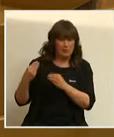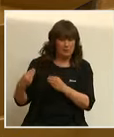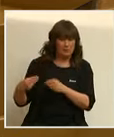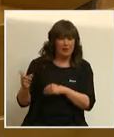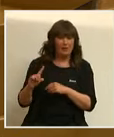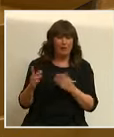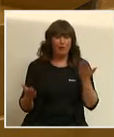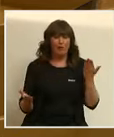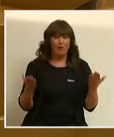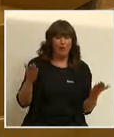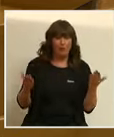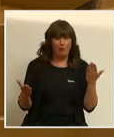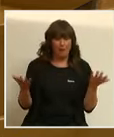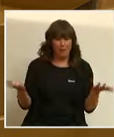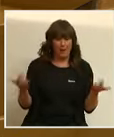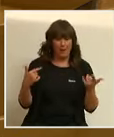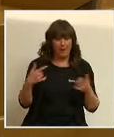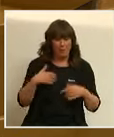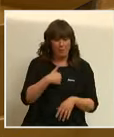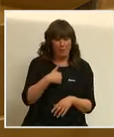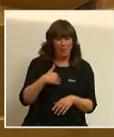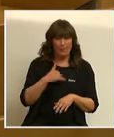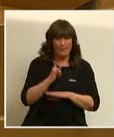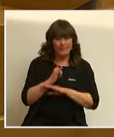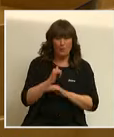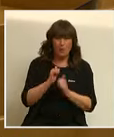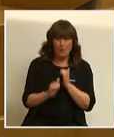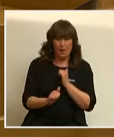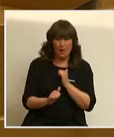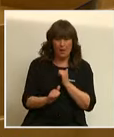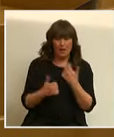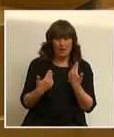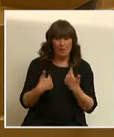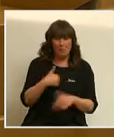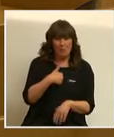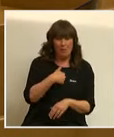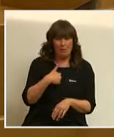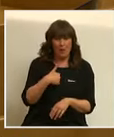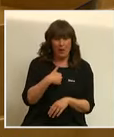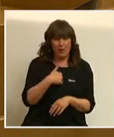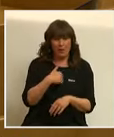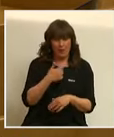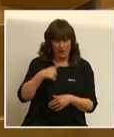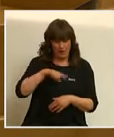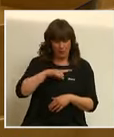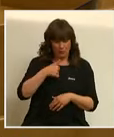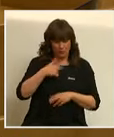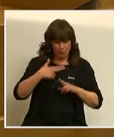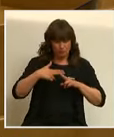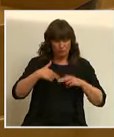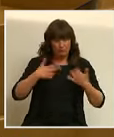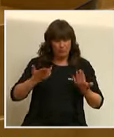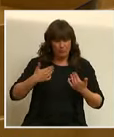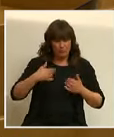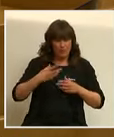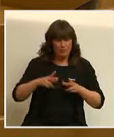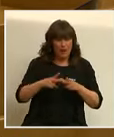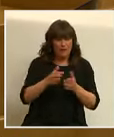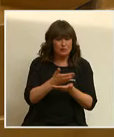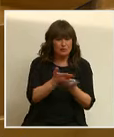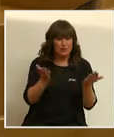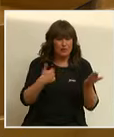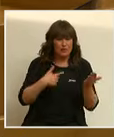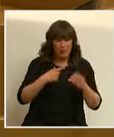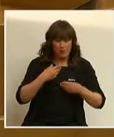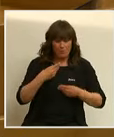qué consiste el papel de las instituciones? ¿Cuál es o debería ser el papel que como legisladores realicemos respecto a la sociedad que nos ha